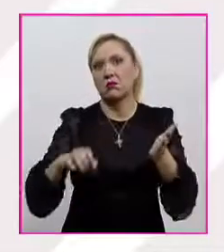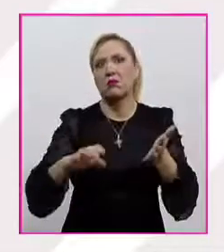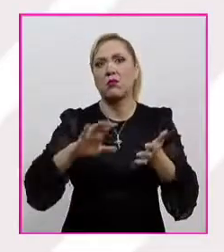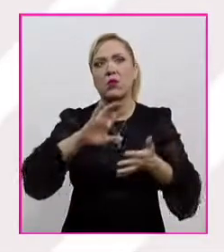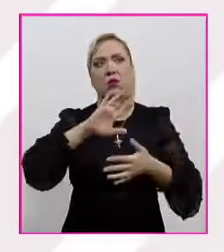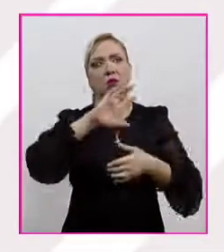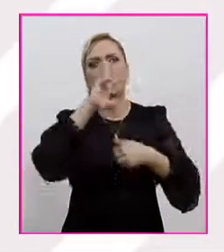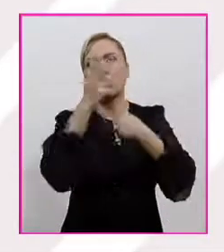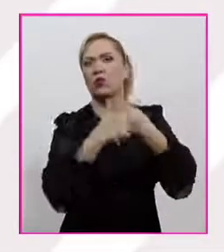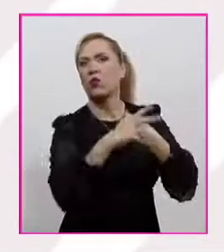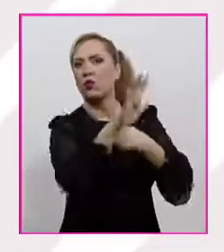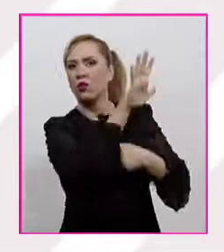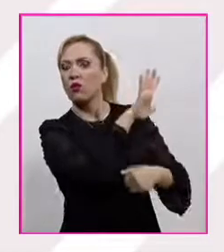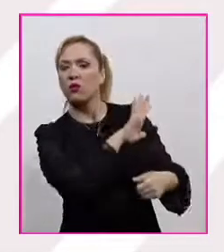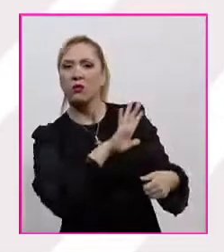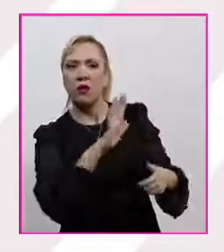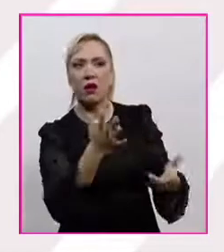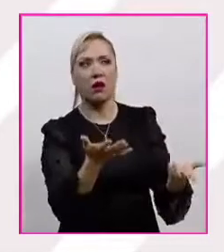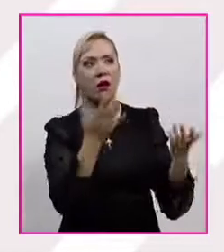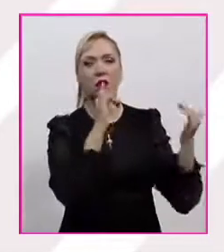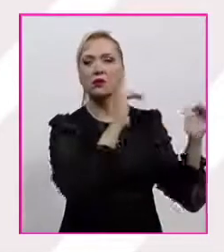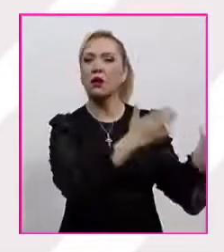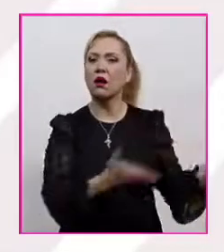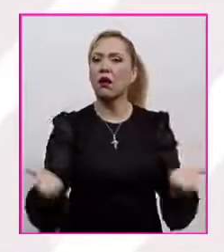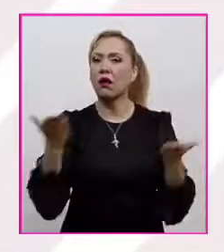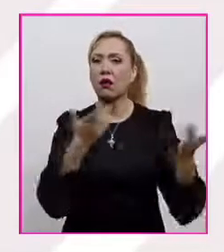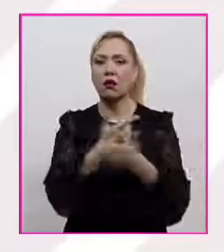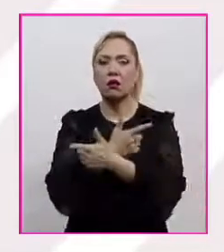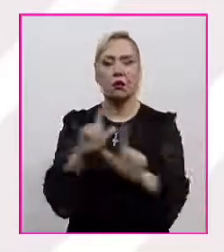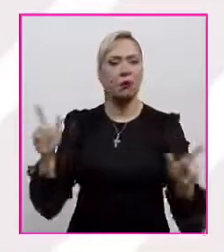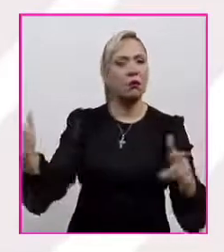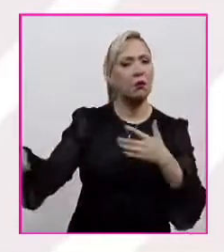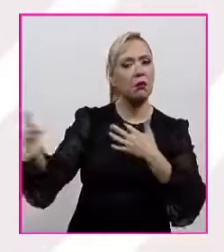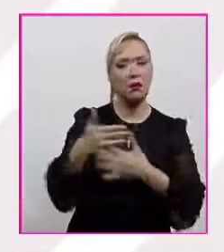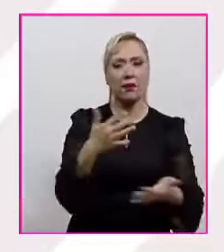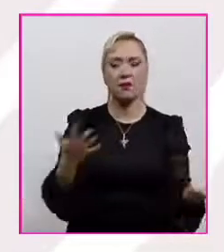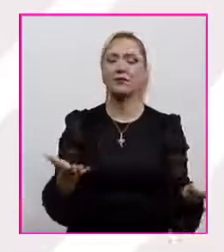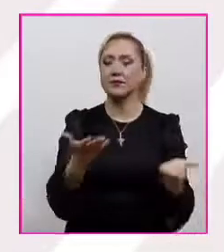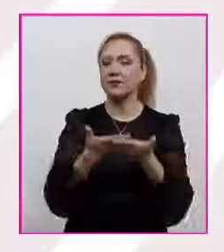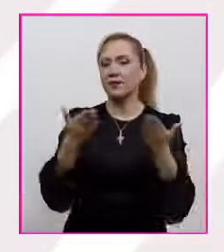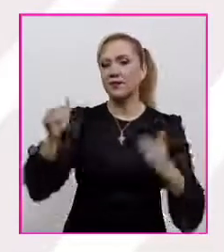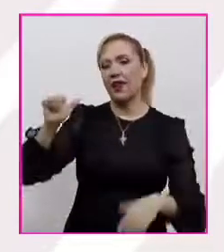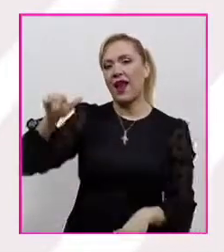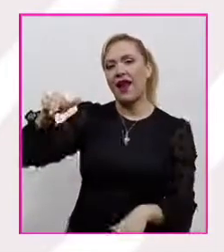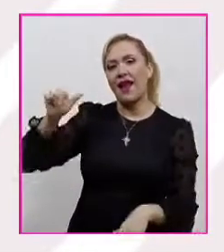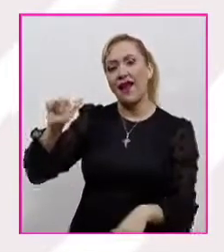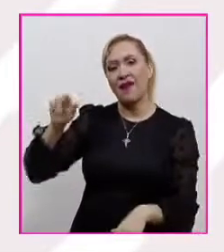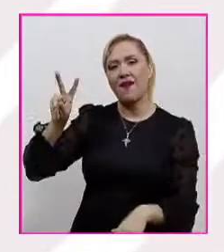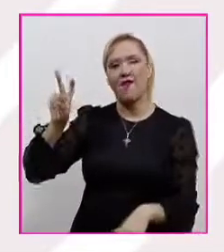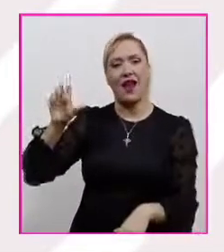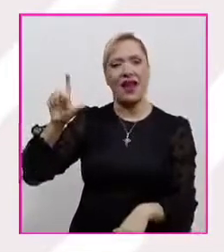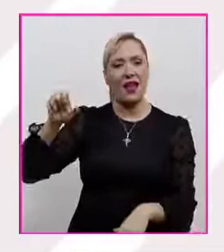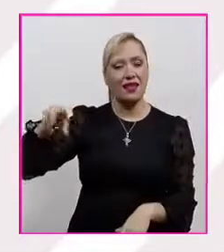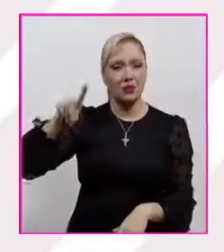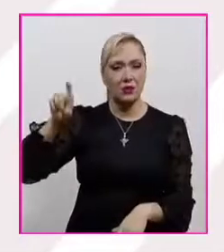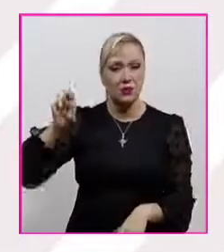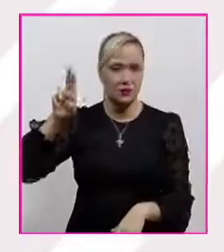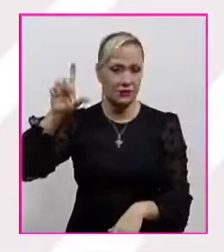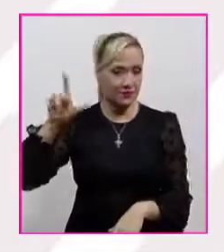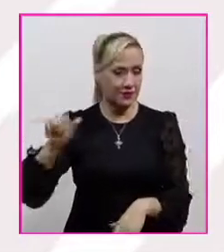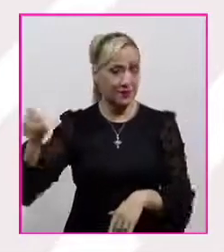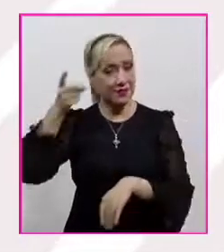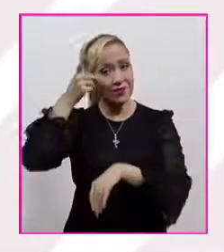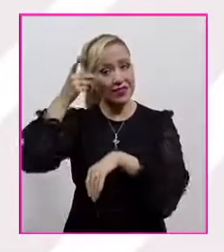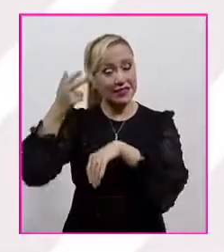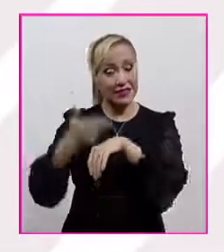¿no? Y justo para hablar sobre esto, pues nos acompañan Ana Saiz Valenzuela, quien es directora general de Sin Fronteras y